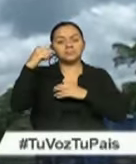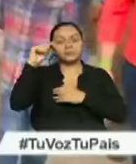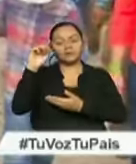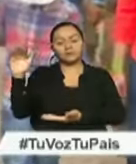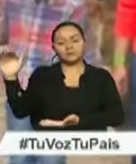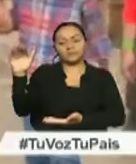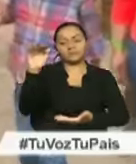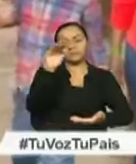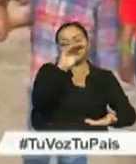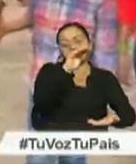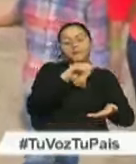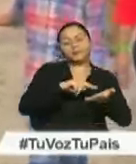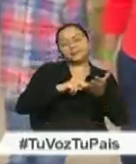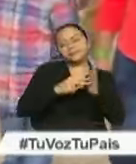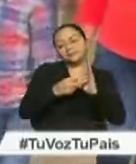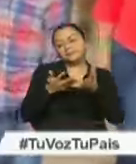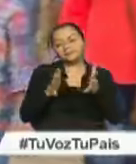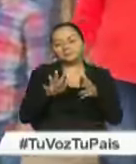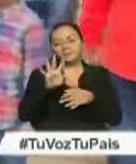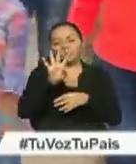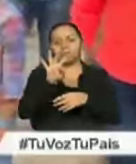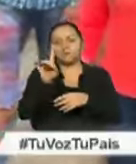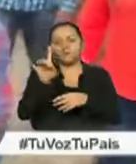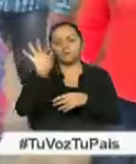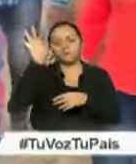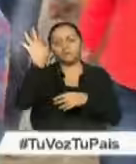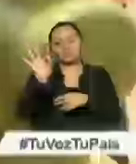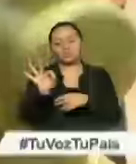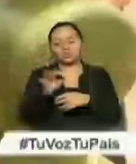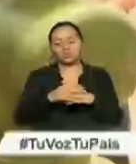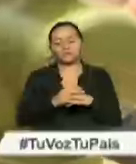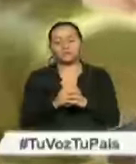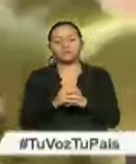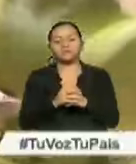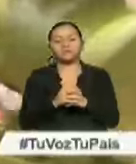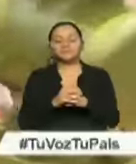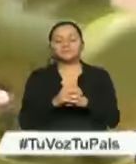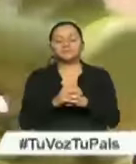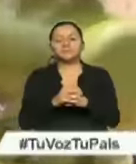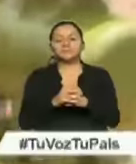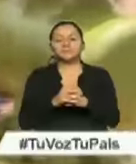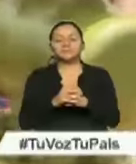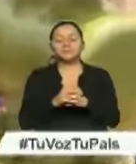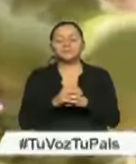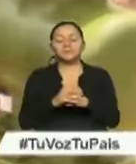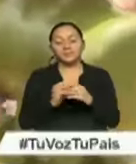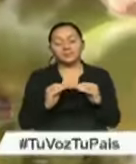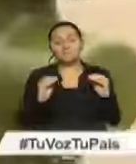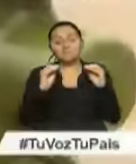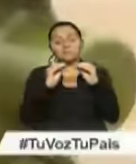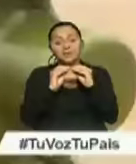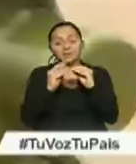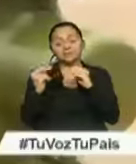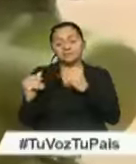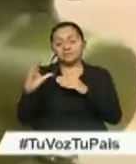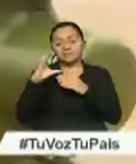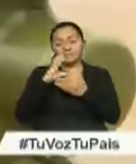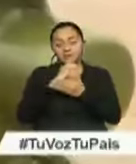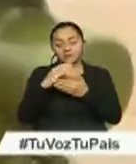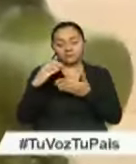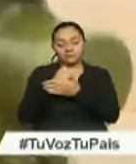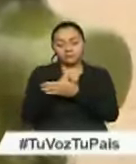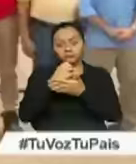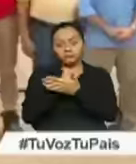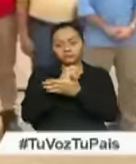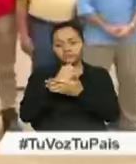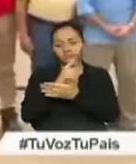barriles, equivalentes al 41% de la totalidad de reservas de crudo del país. Esto implica ingresos aproximados de